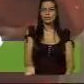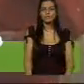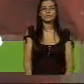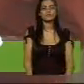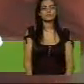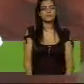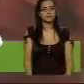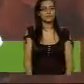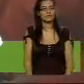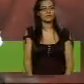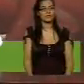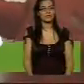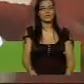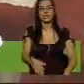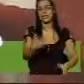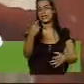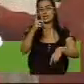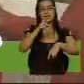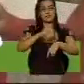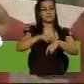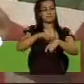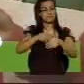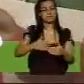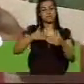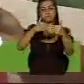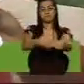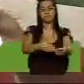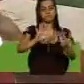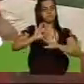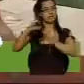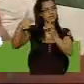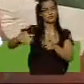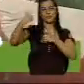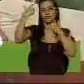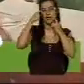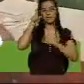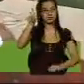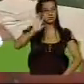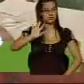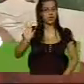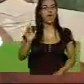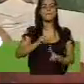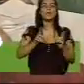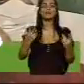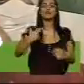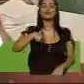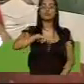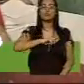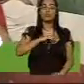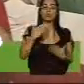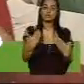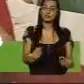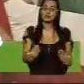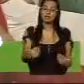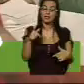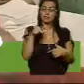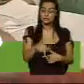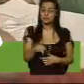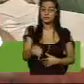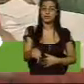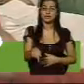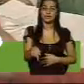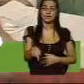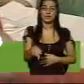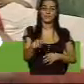que anunciar nuestro comandante presidente, la extensión del registro. Pero nosotros ahorita estamos en esta primera oleada, en estos